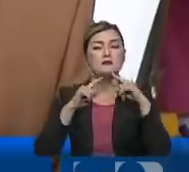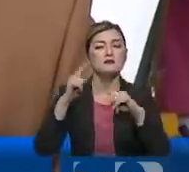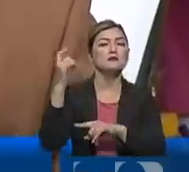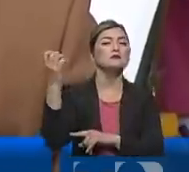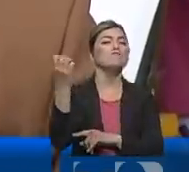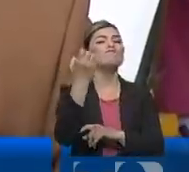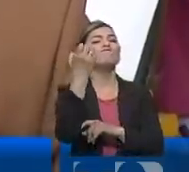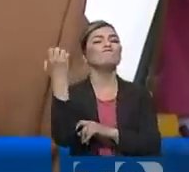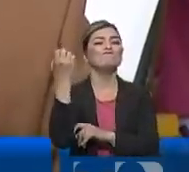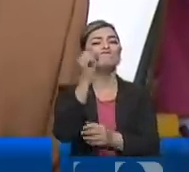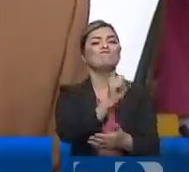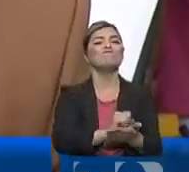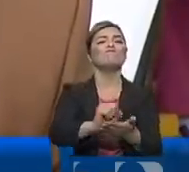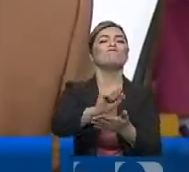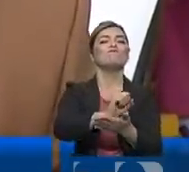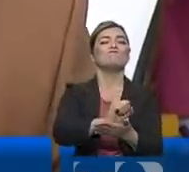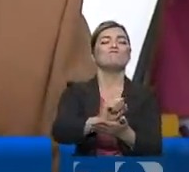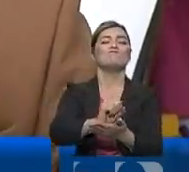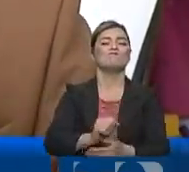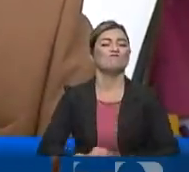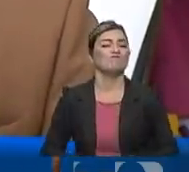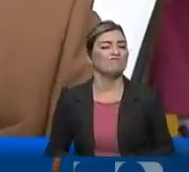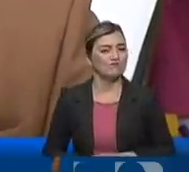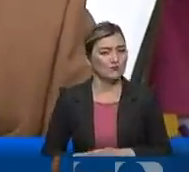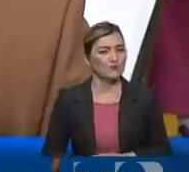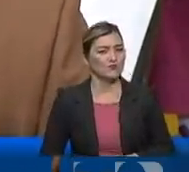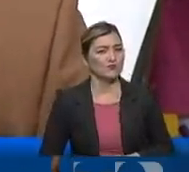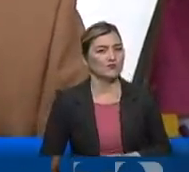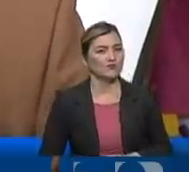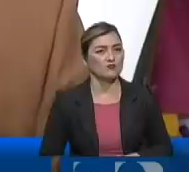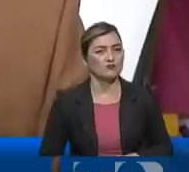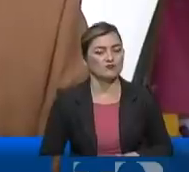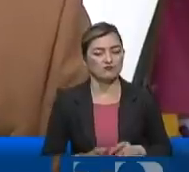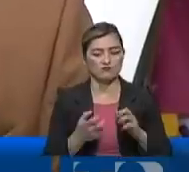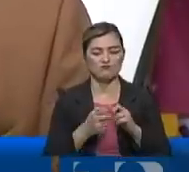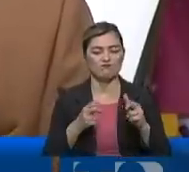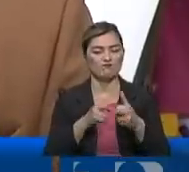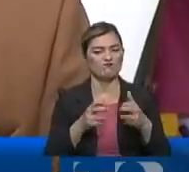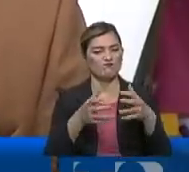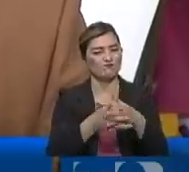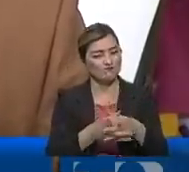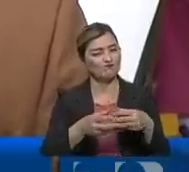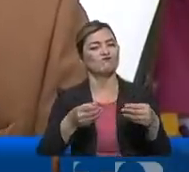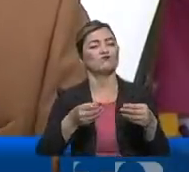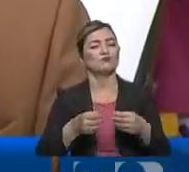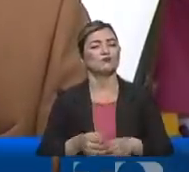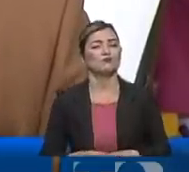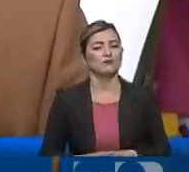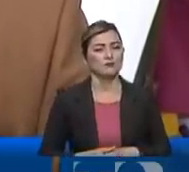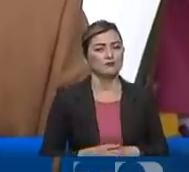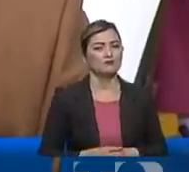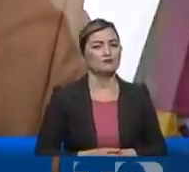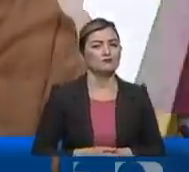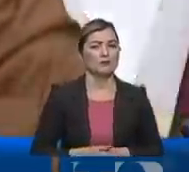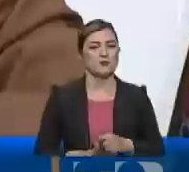en estado de emergencia a nuestra ciudadela, capaz de que permita resolver de una vez por todo el